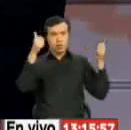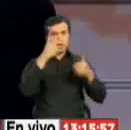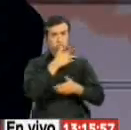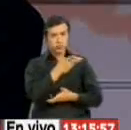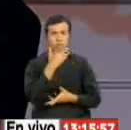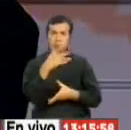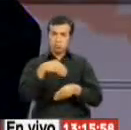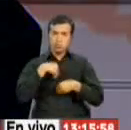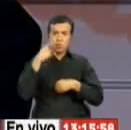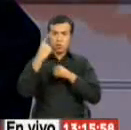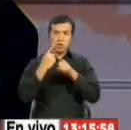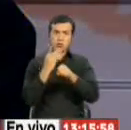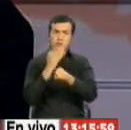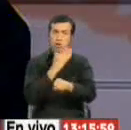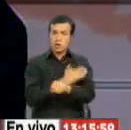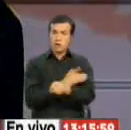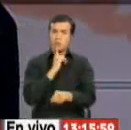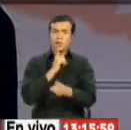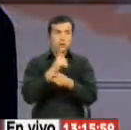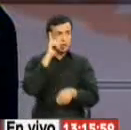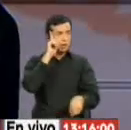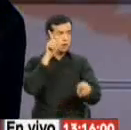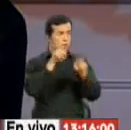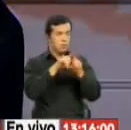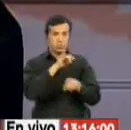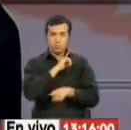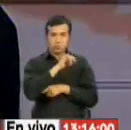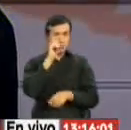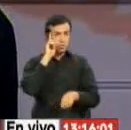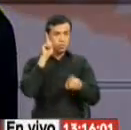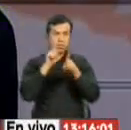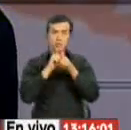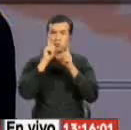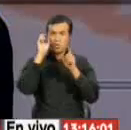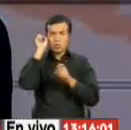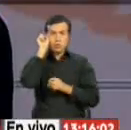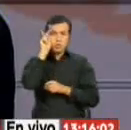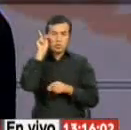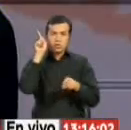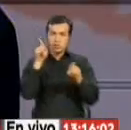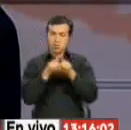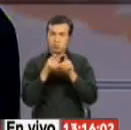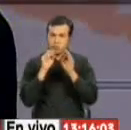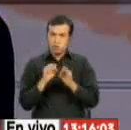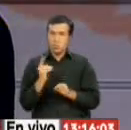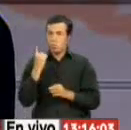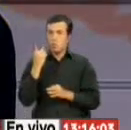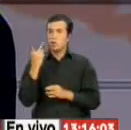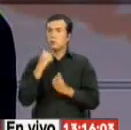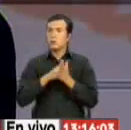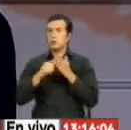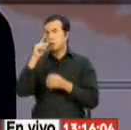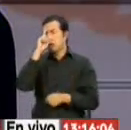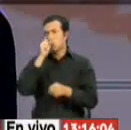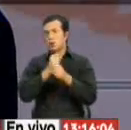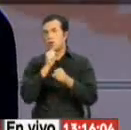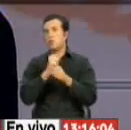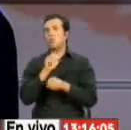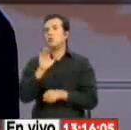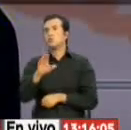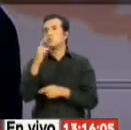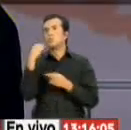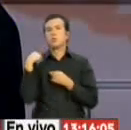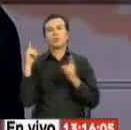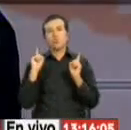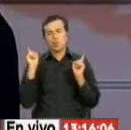sucedió el año pasado por unanimidad sacar un solo criterio para no dejar única y exclusivamente al ministro del trabajo que fije el